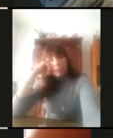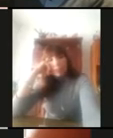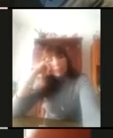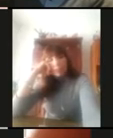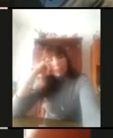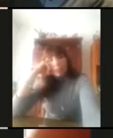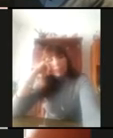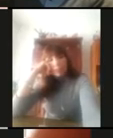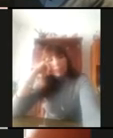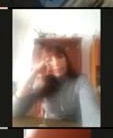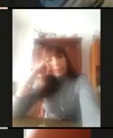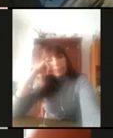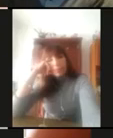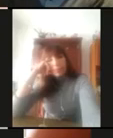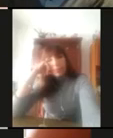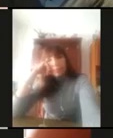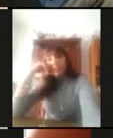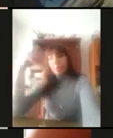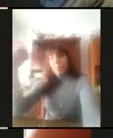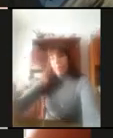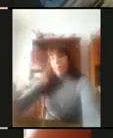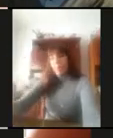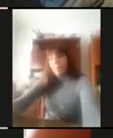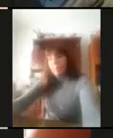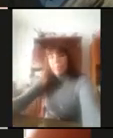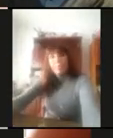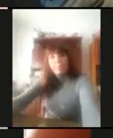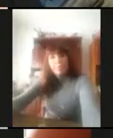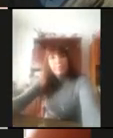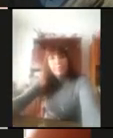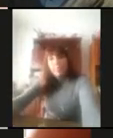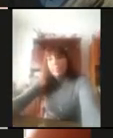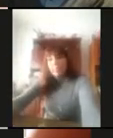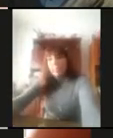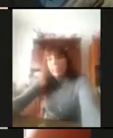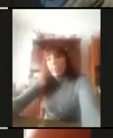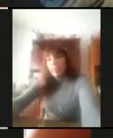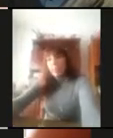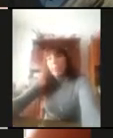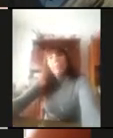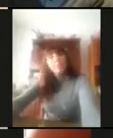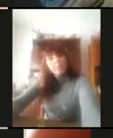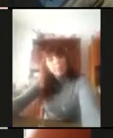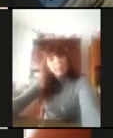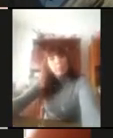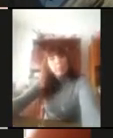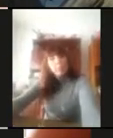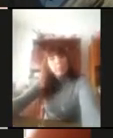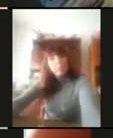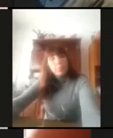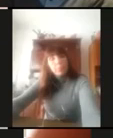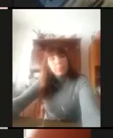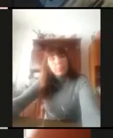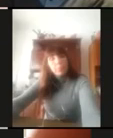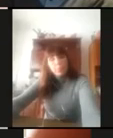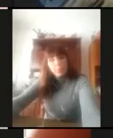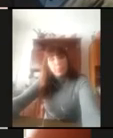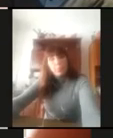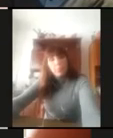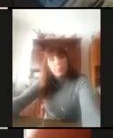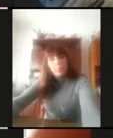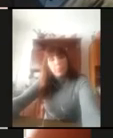es sincronismo de espíritus y de corazones temple uniformes para el esfuerzo homogénea disposición para el